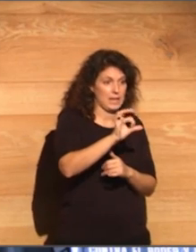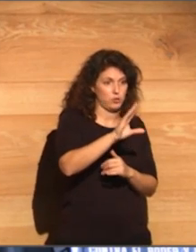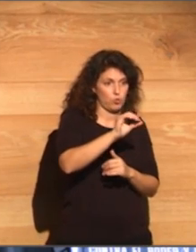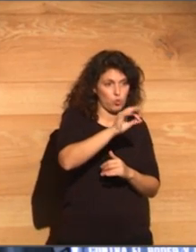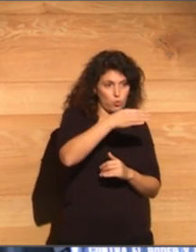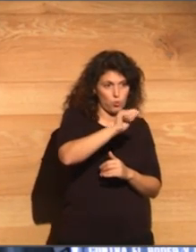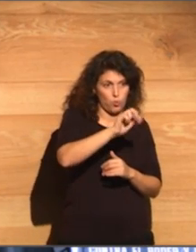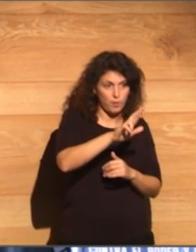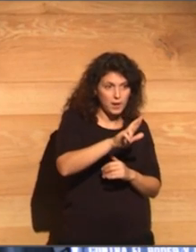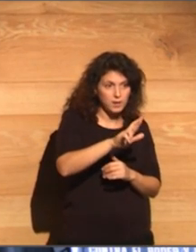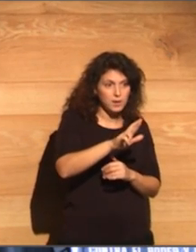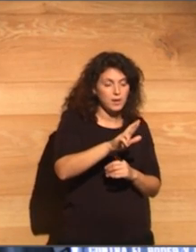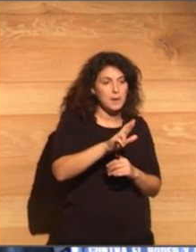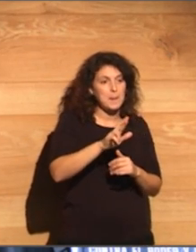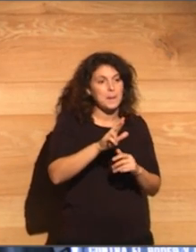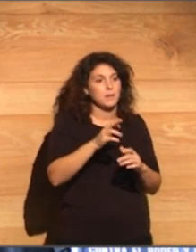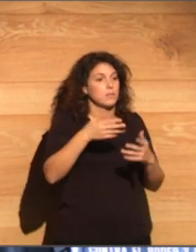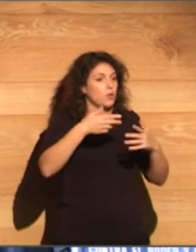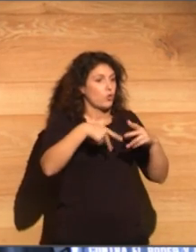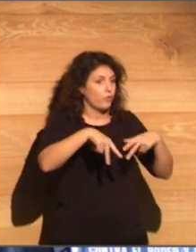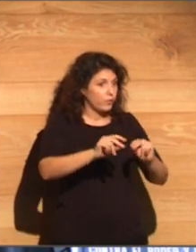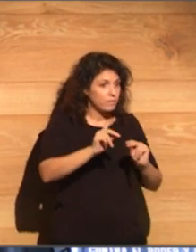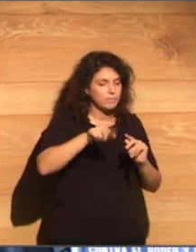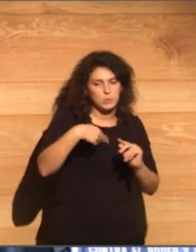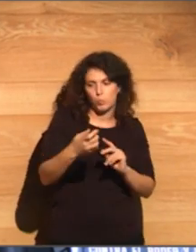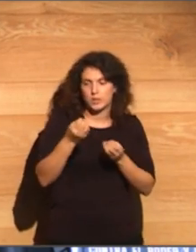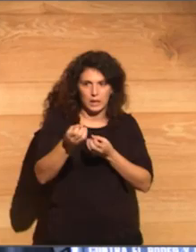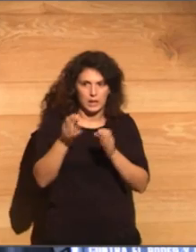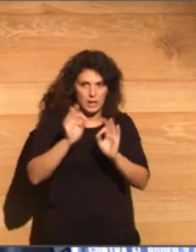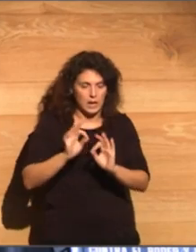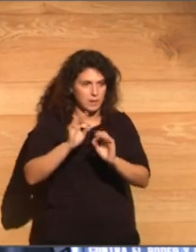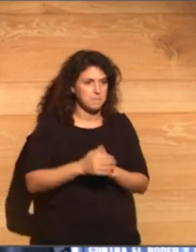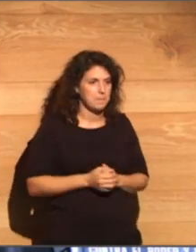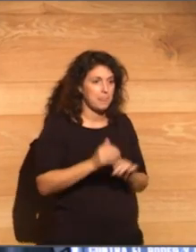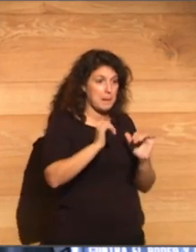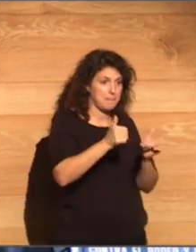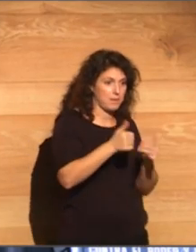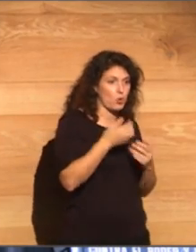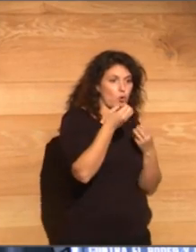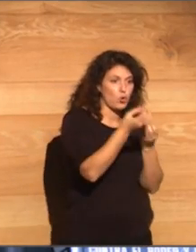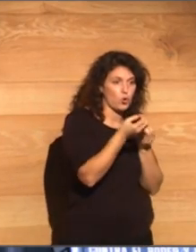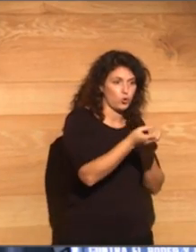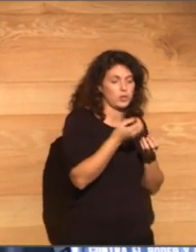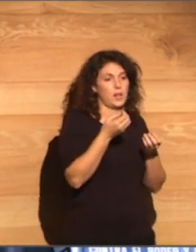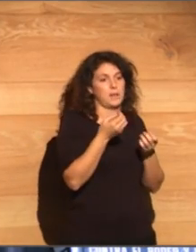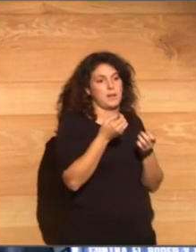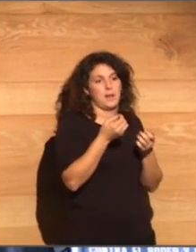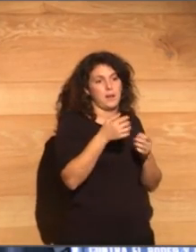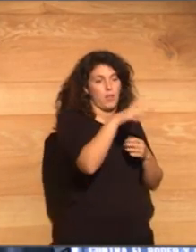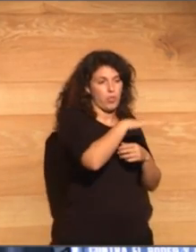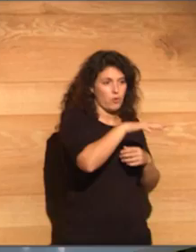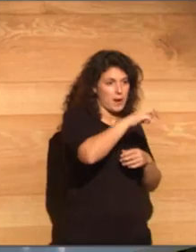saga, ¿no? Acaba el Marqués de Leguineche y no hay mucho más que contar. En principio, iban a contar lo que sucedía cuando llegaban a